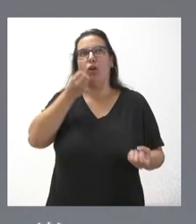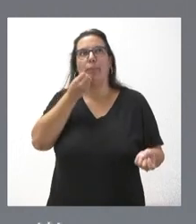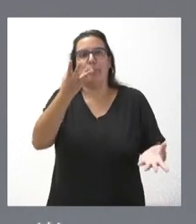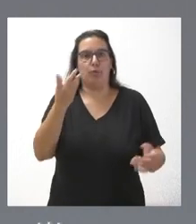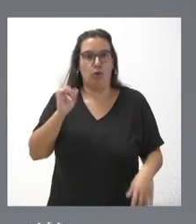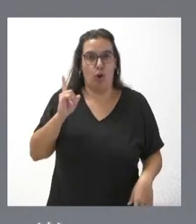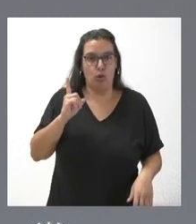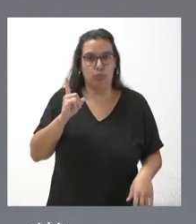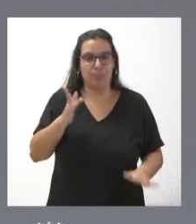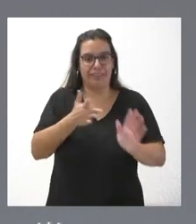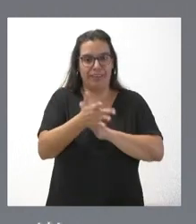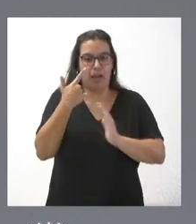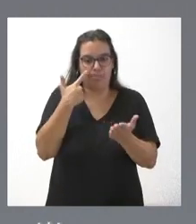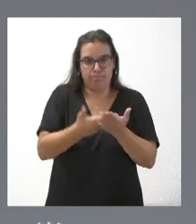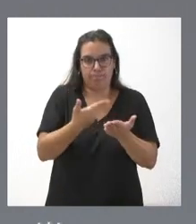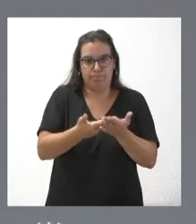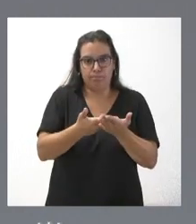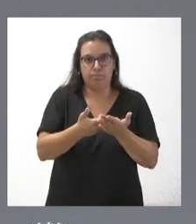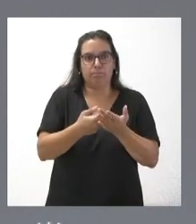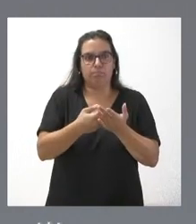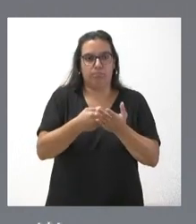unos papeles contundentes